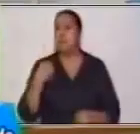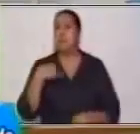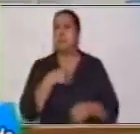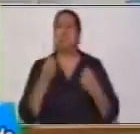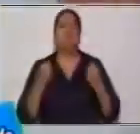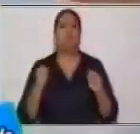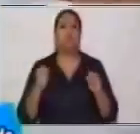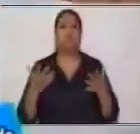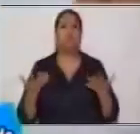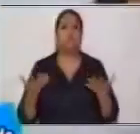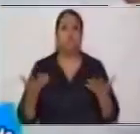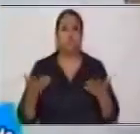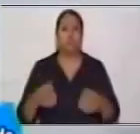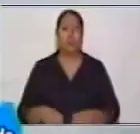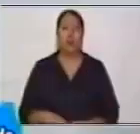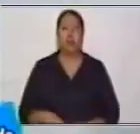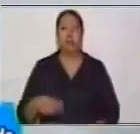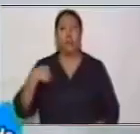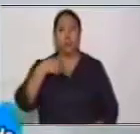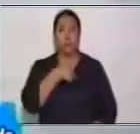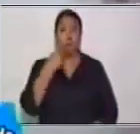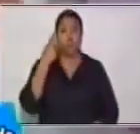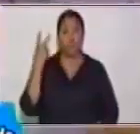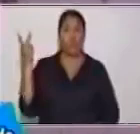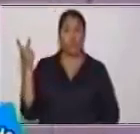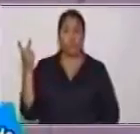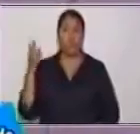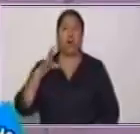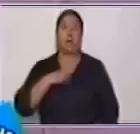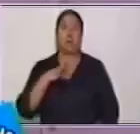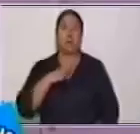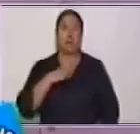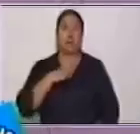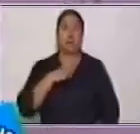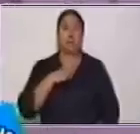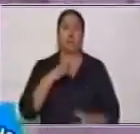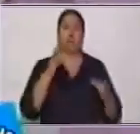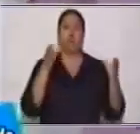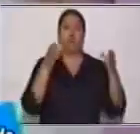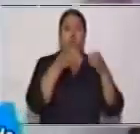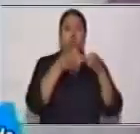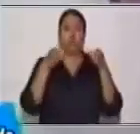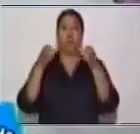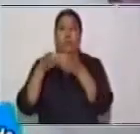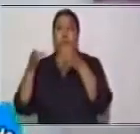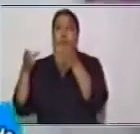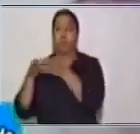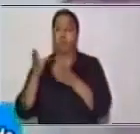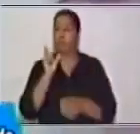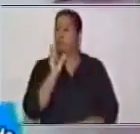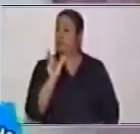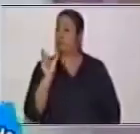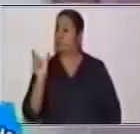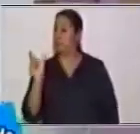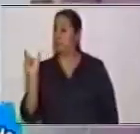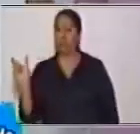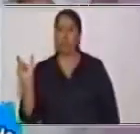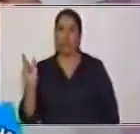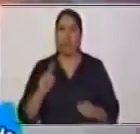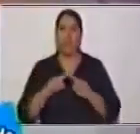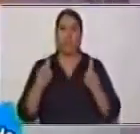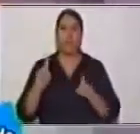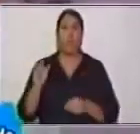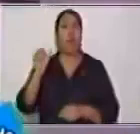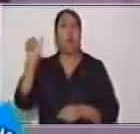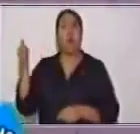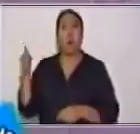desarrollar? Si nos damos cuenta, tenemos agrupados los términos diferente a ocasiones